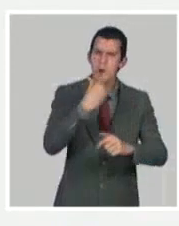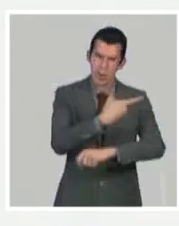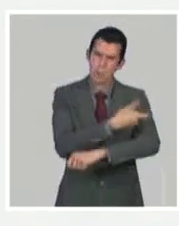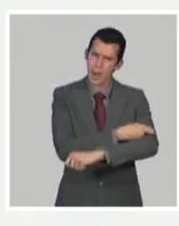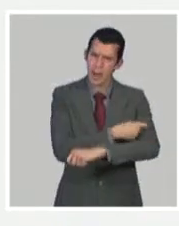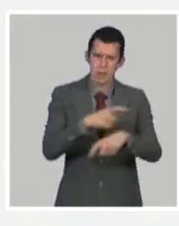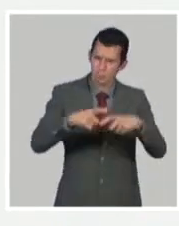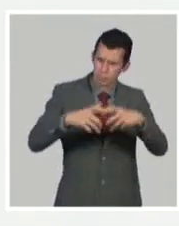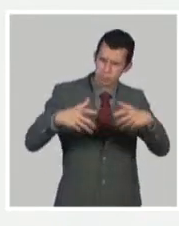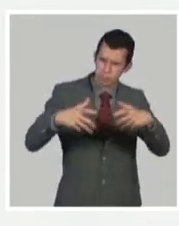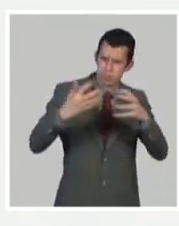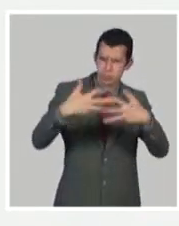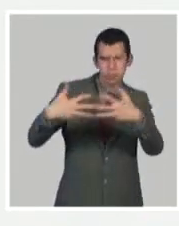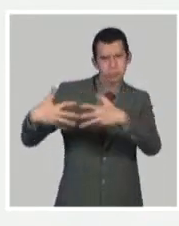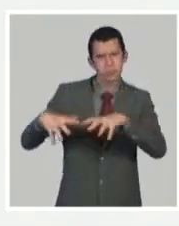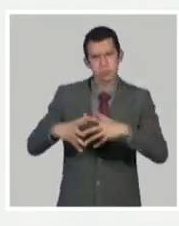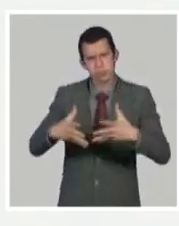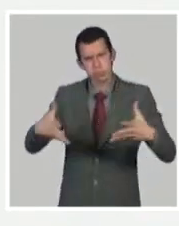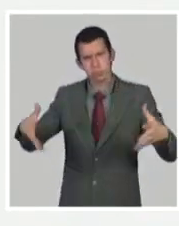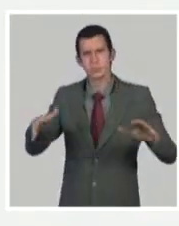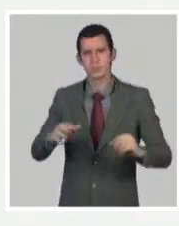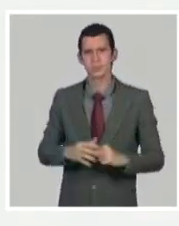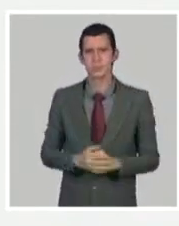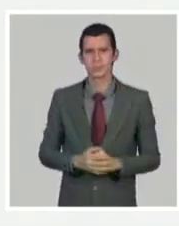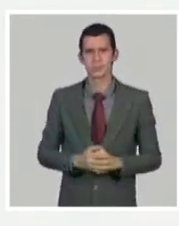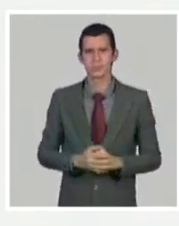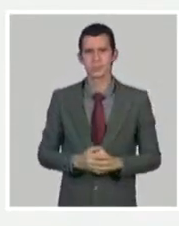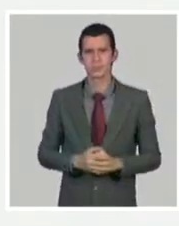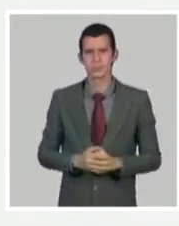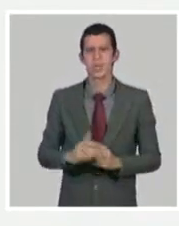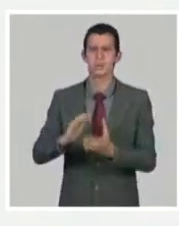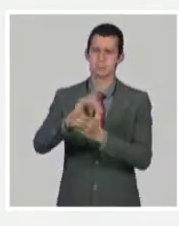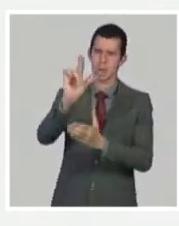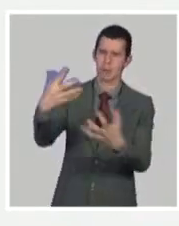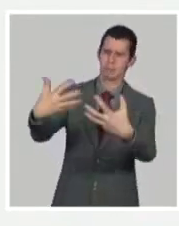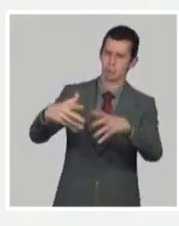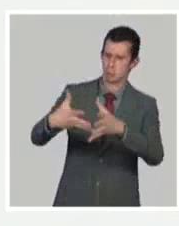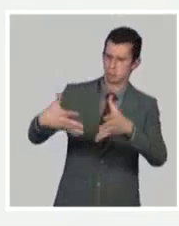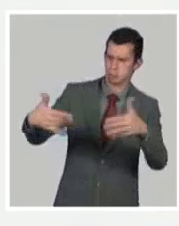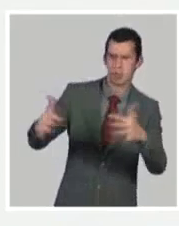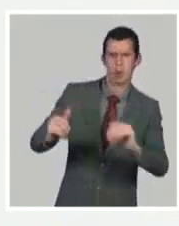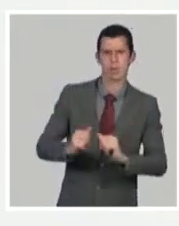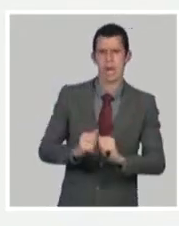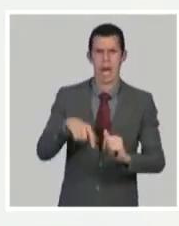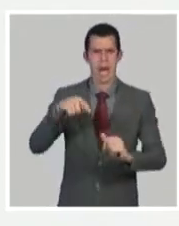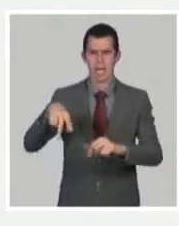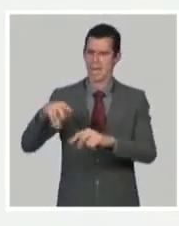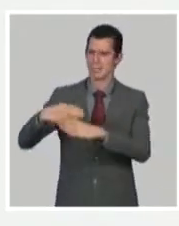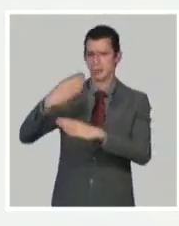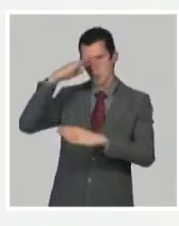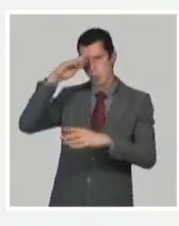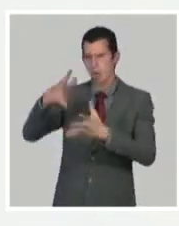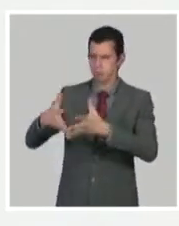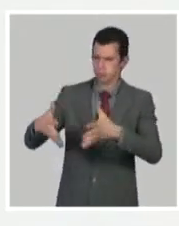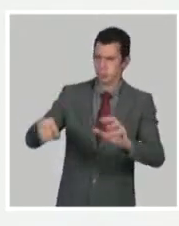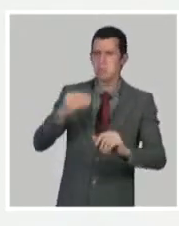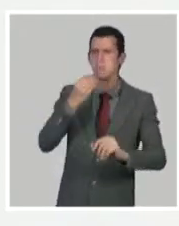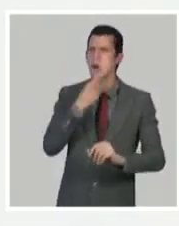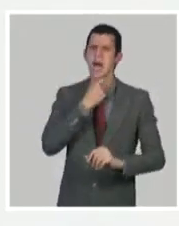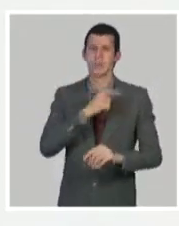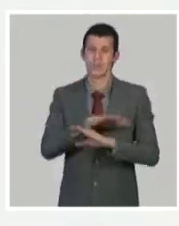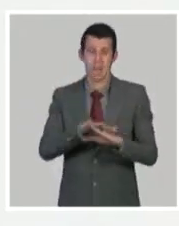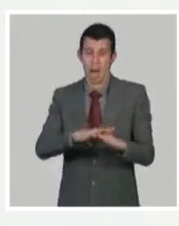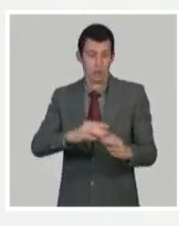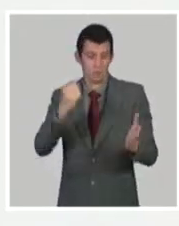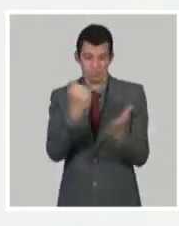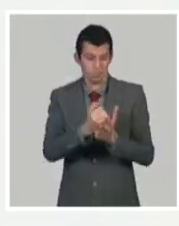mismas capacidades productivas. Y eso nos da una capacidad de distribuir millones de dosis a nuestro pueblo. Así que estamos hablando de, que estamos